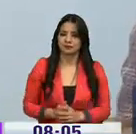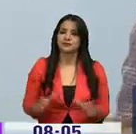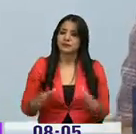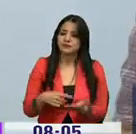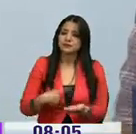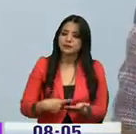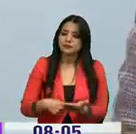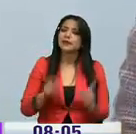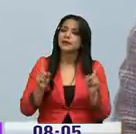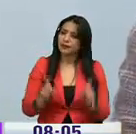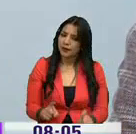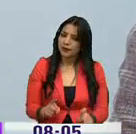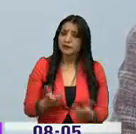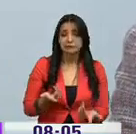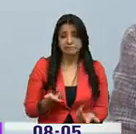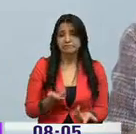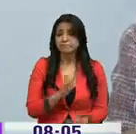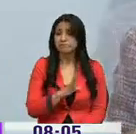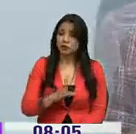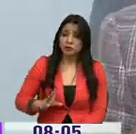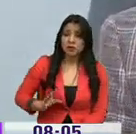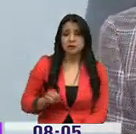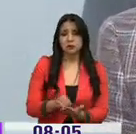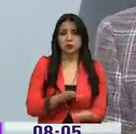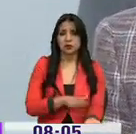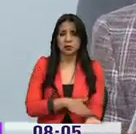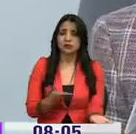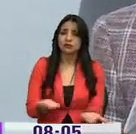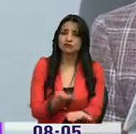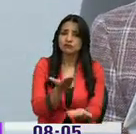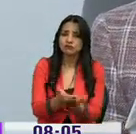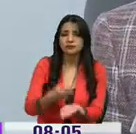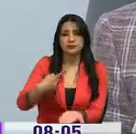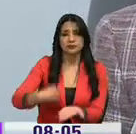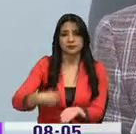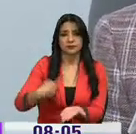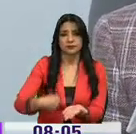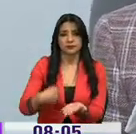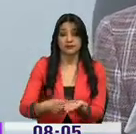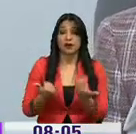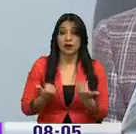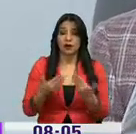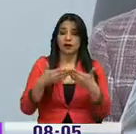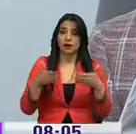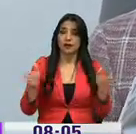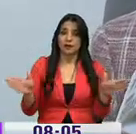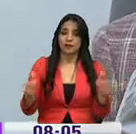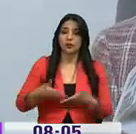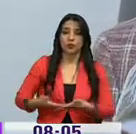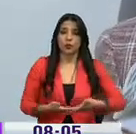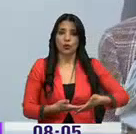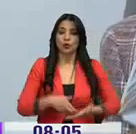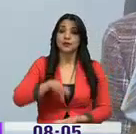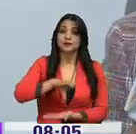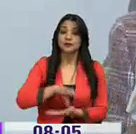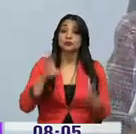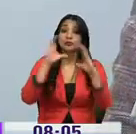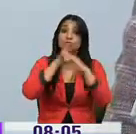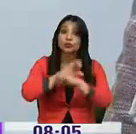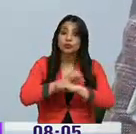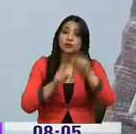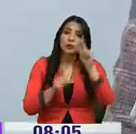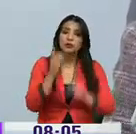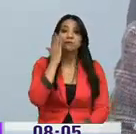analizar ese proyecto. Nosotros estamos también por aperturar un guaguacentro nocturno porque hay muchas madres